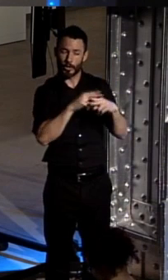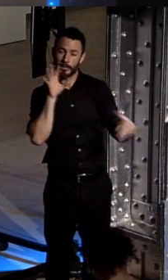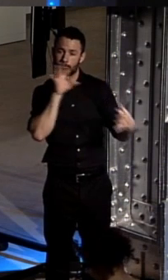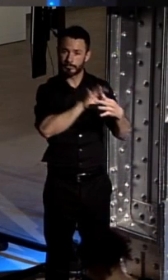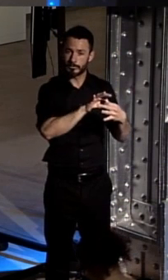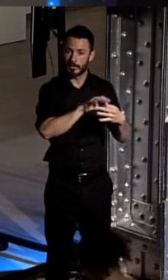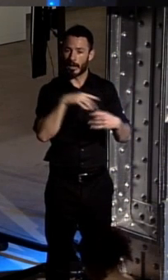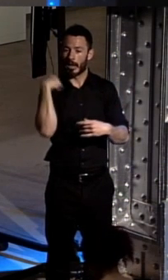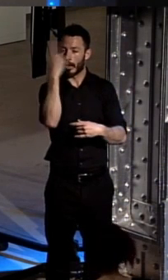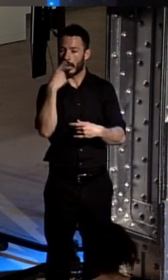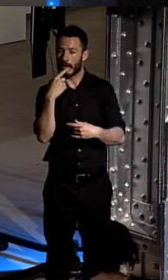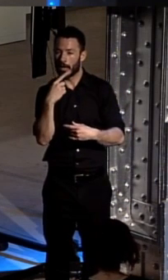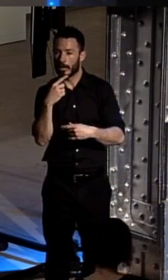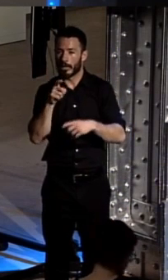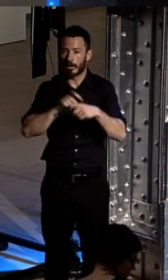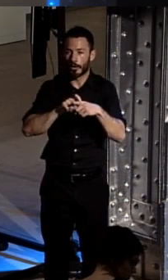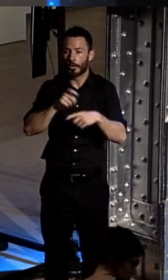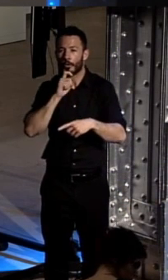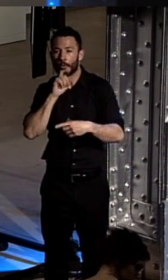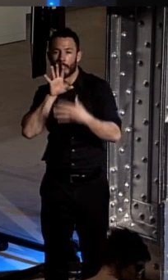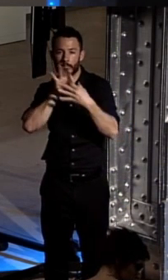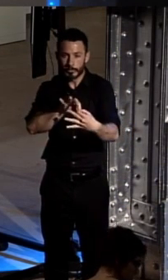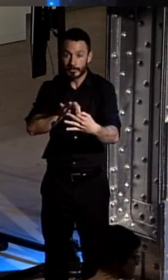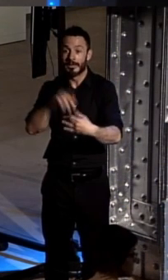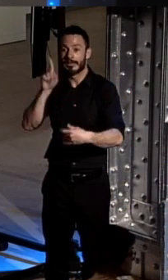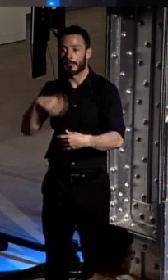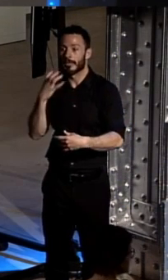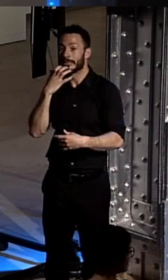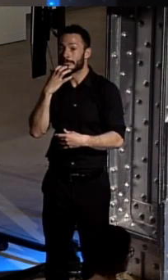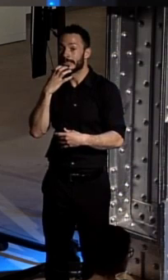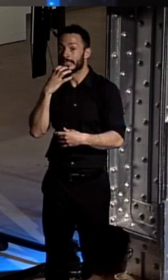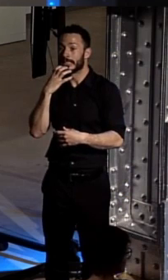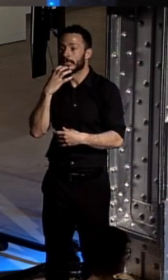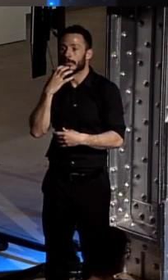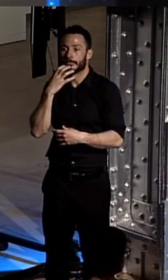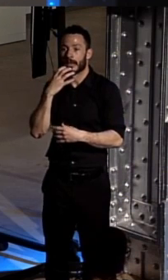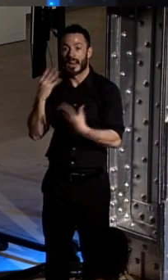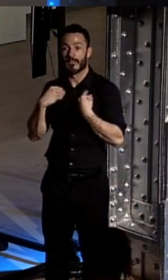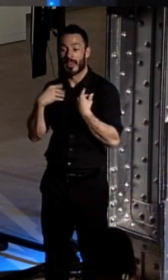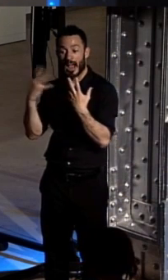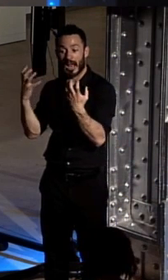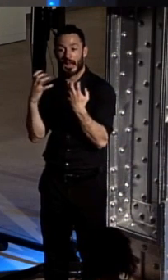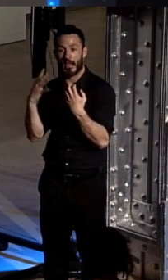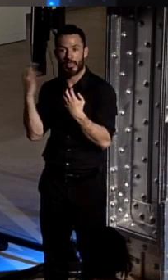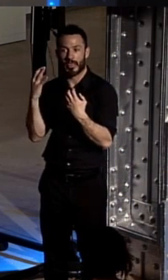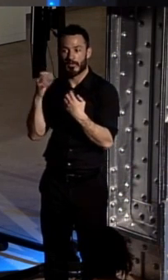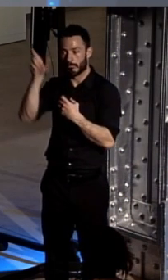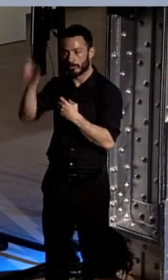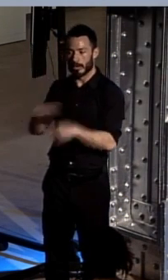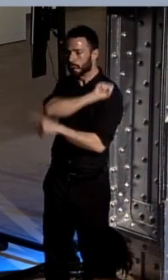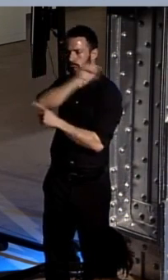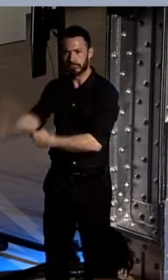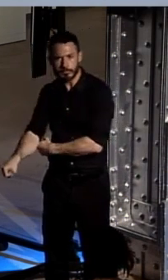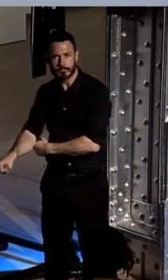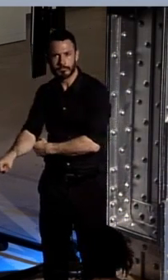qué atributos morales le corresponden, también tiene una preconcepción de que para ganar en la vida hay que destruir al otro. Eso sucede en el